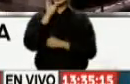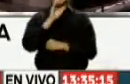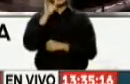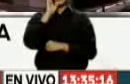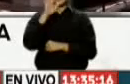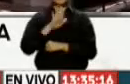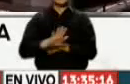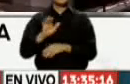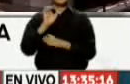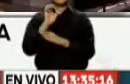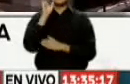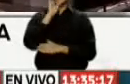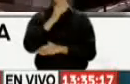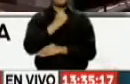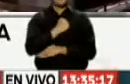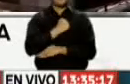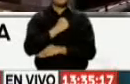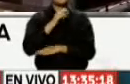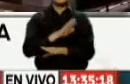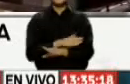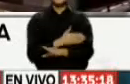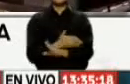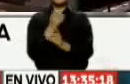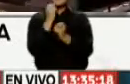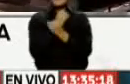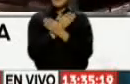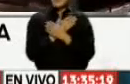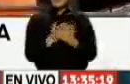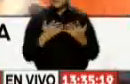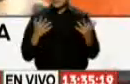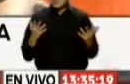patria, cantando mi música, haciendo conocer